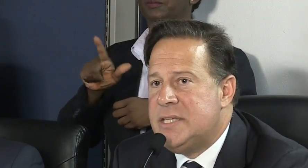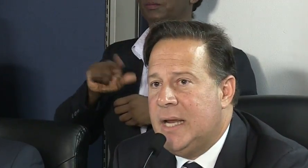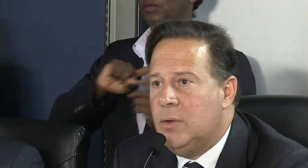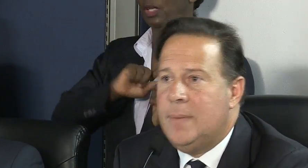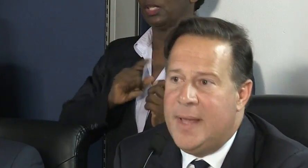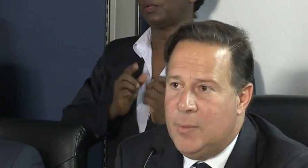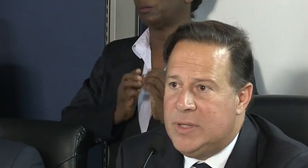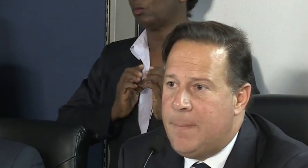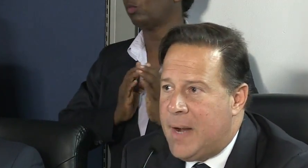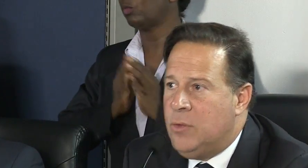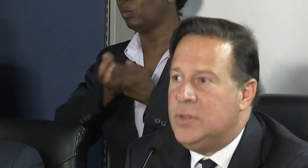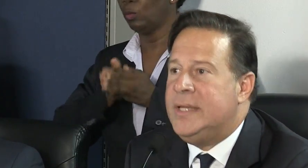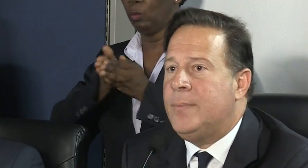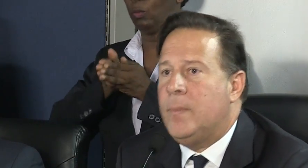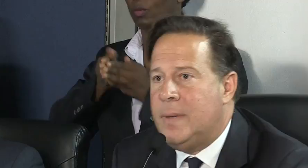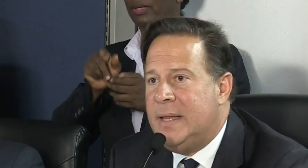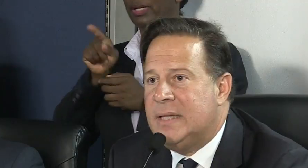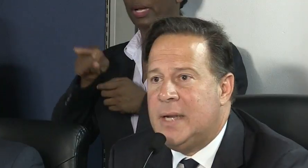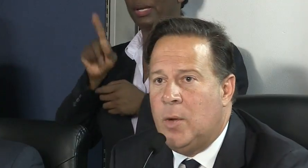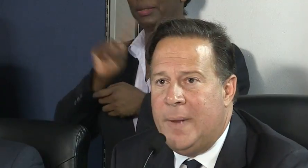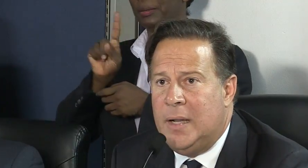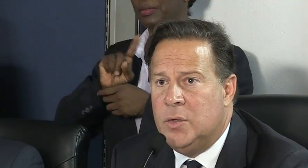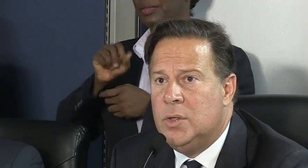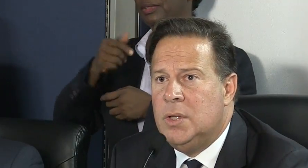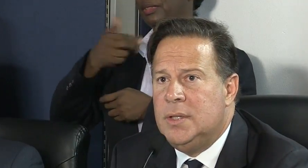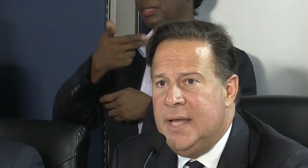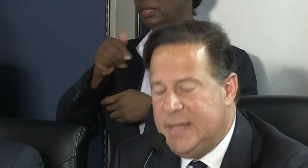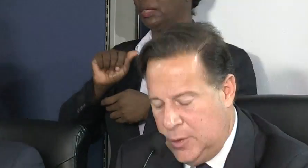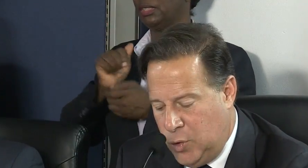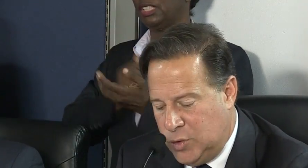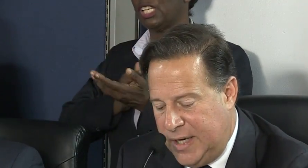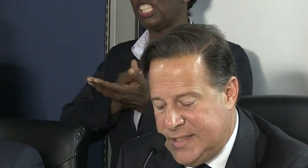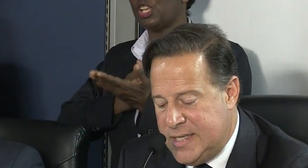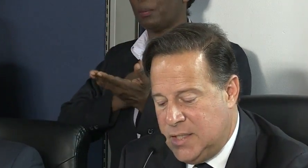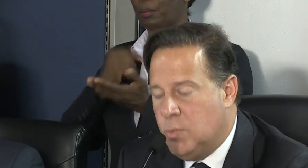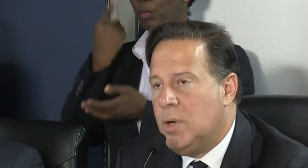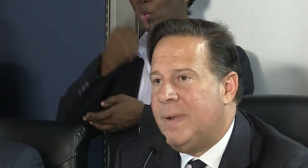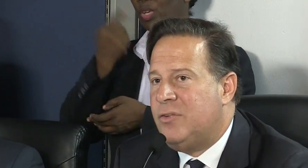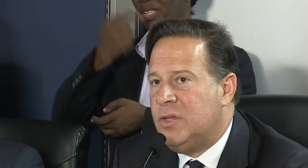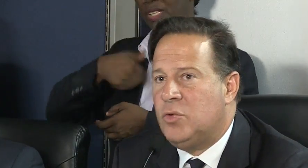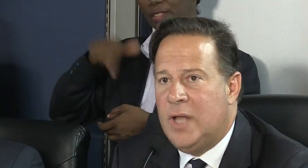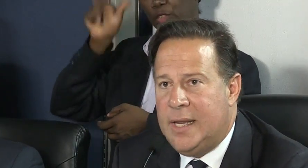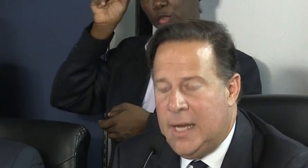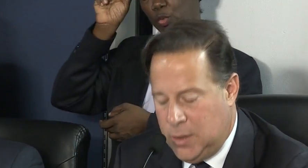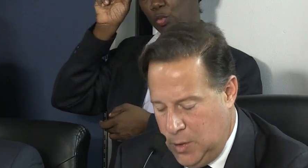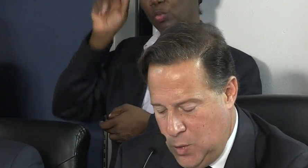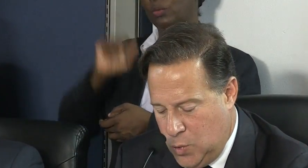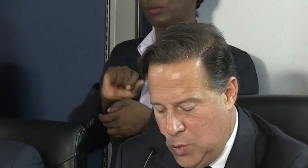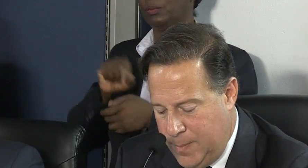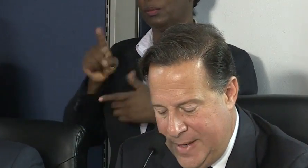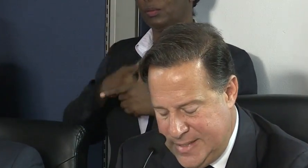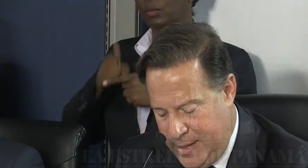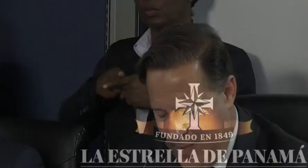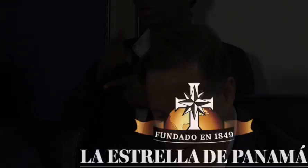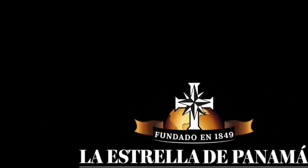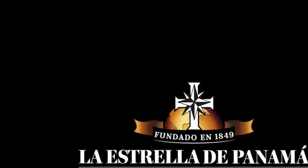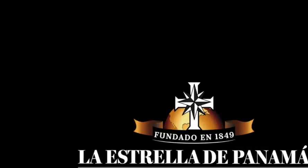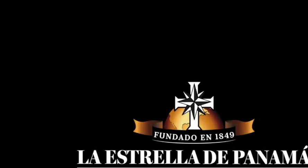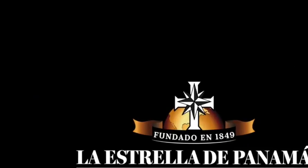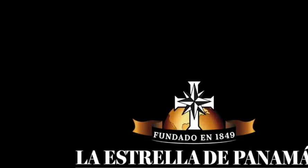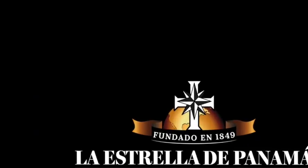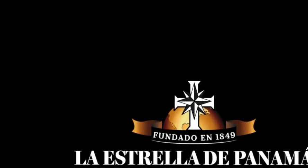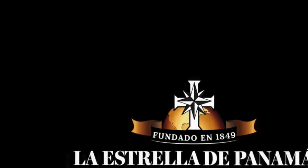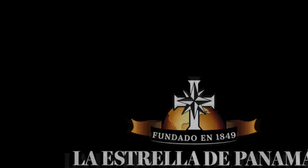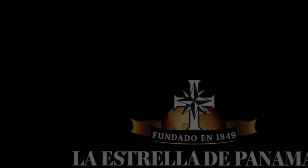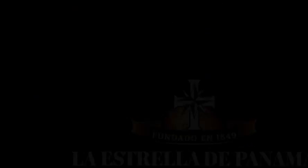hacia el área de Changuinola, y mañana muy temprano, donde el tiempo lo permita, estarán operando desde el territorio costarricense como una operación de solidaridad con los países hermanos.